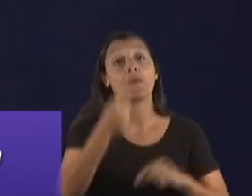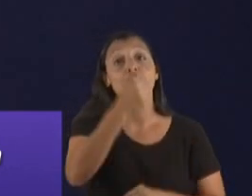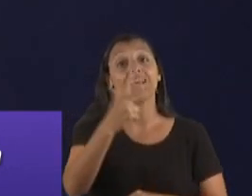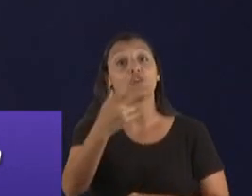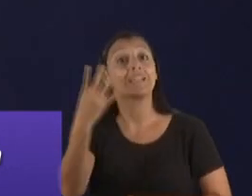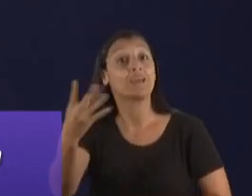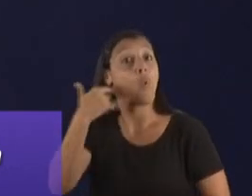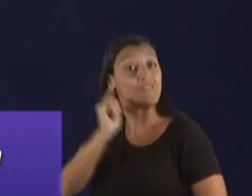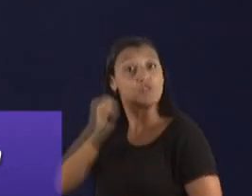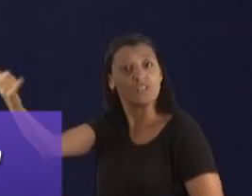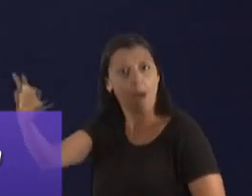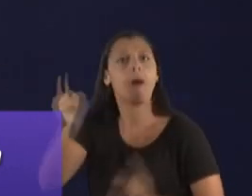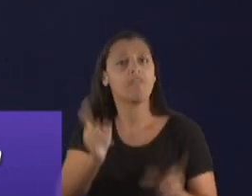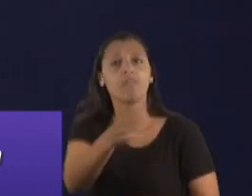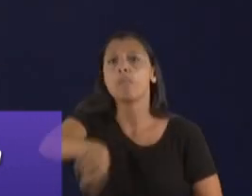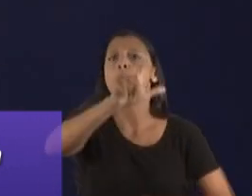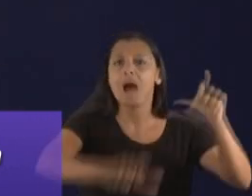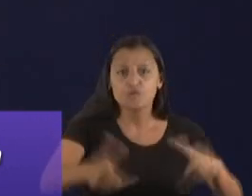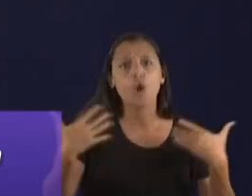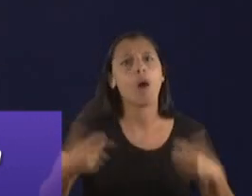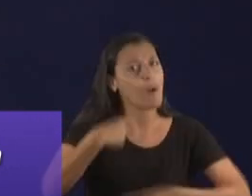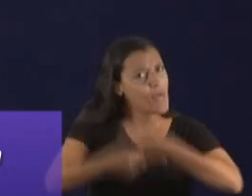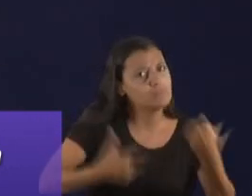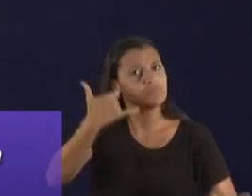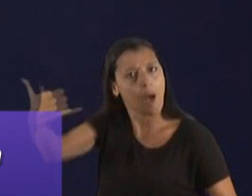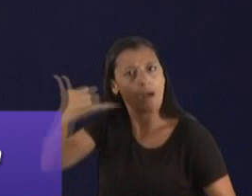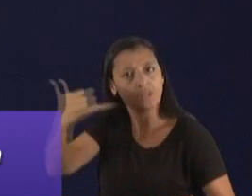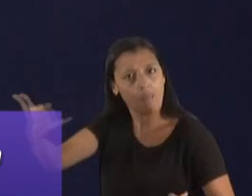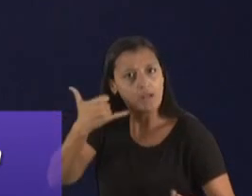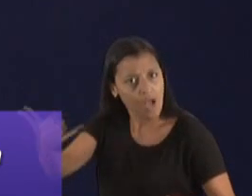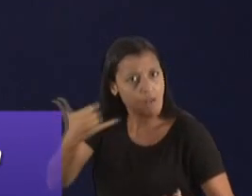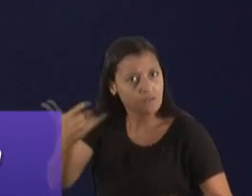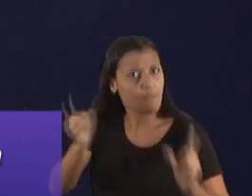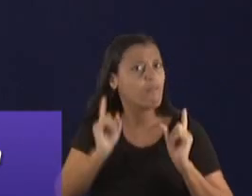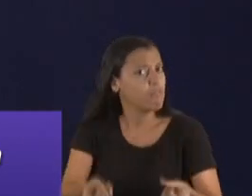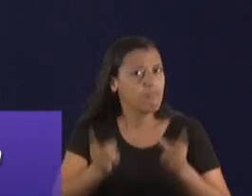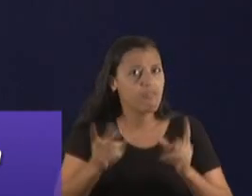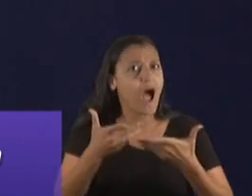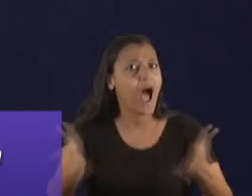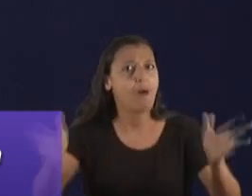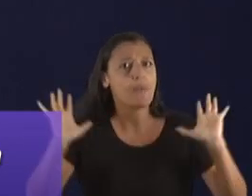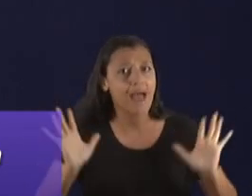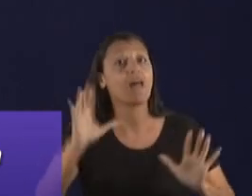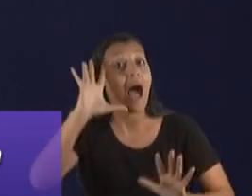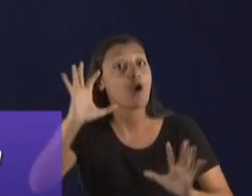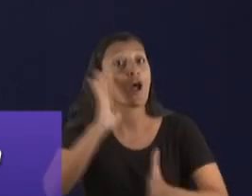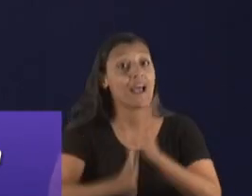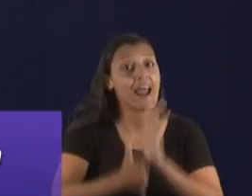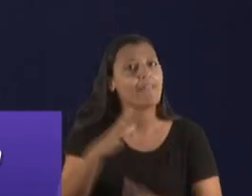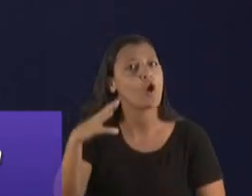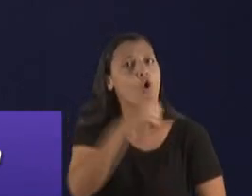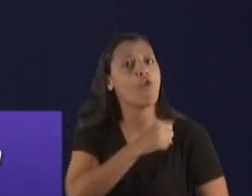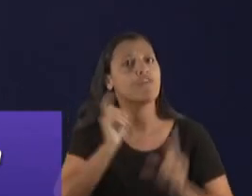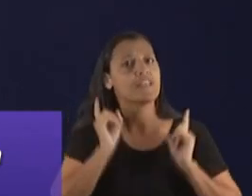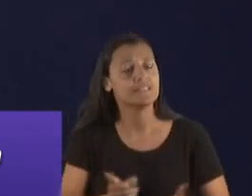línea que sigue abierta y lo va a seguir estando. Recuerden que es gratuita, anónima y que